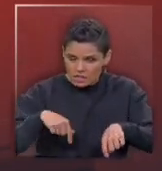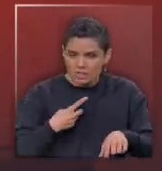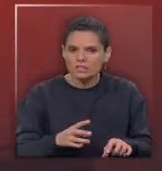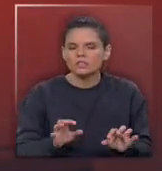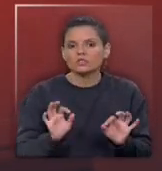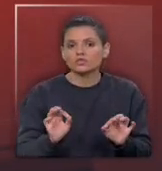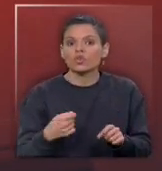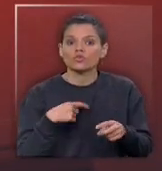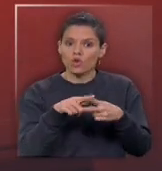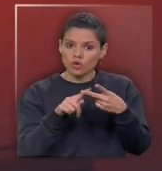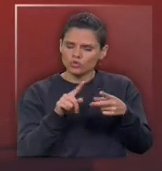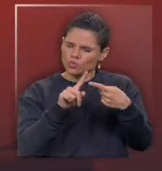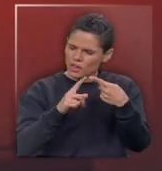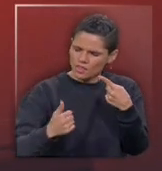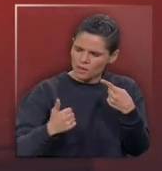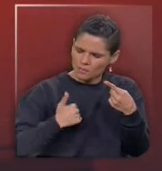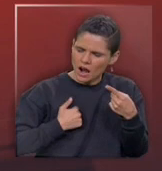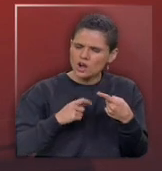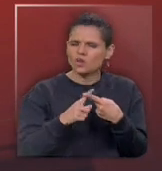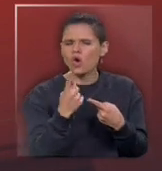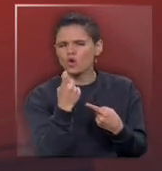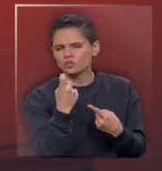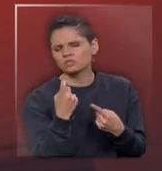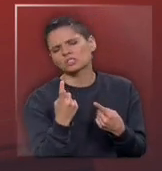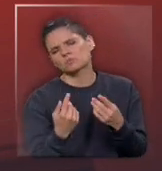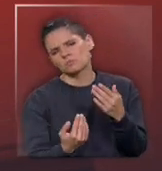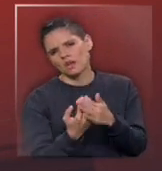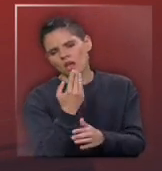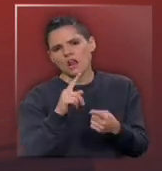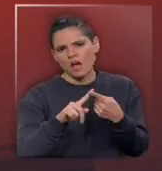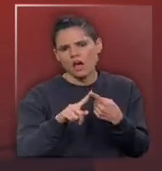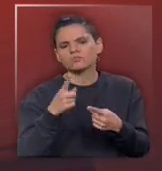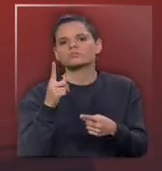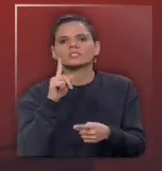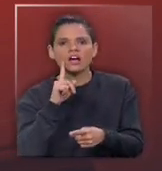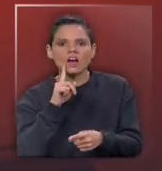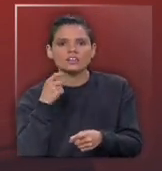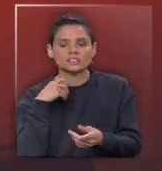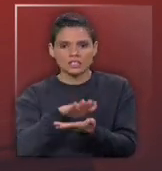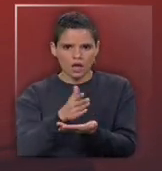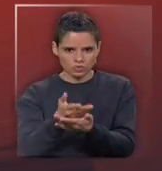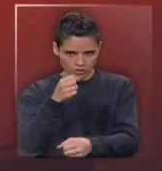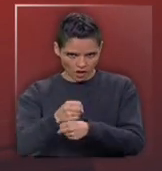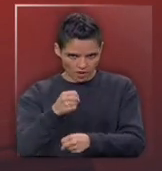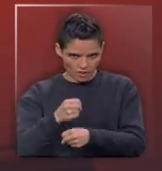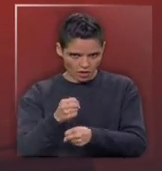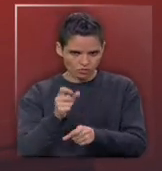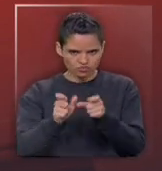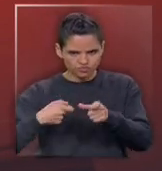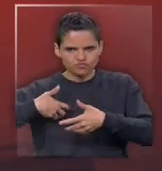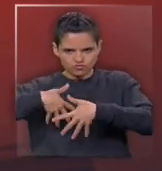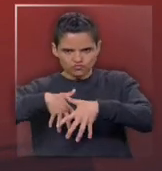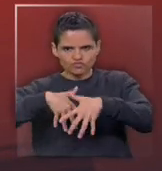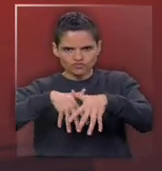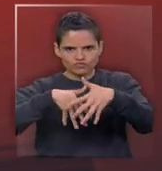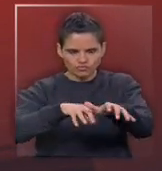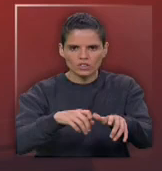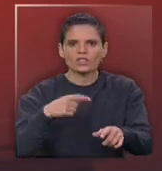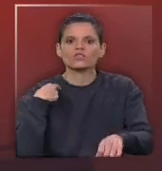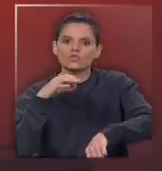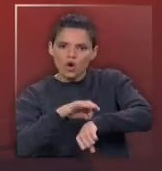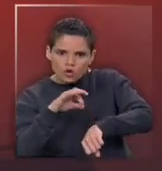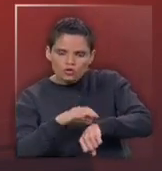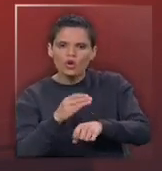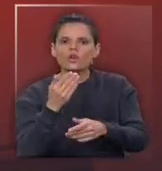específicamente, una muy temprano, a eso de las 11 de la mañana, de los trabajadores de la salud, trabajadores del Hospital Frique, médicos y